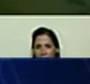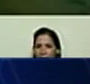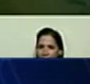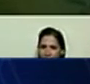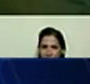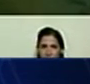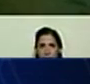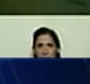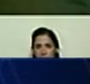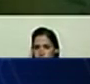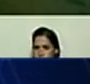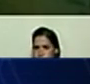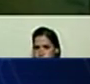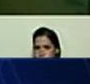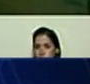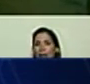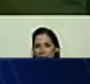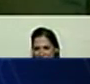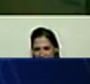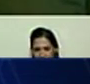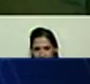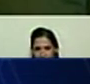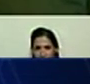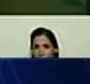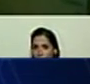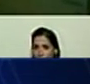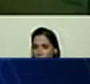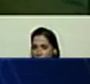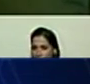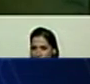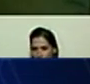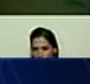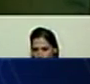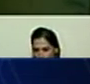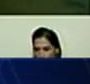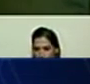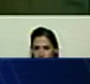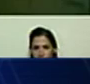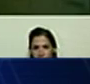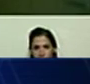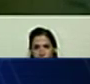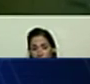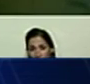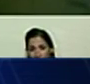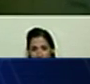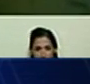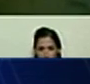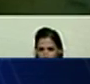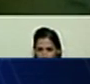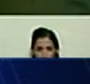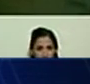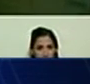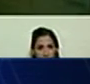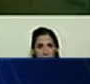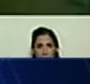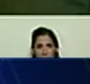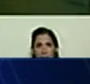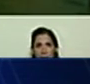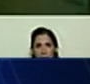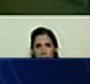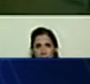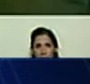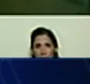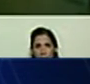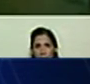alcanzar sus fines políticos. Ignoran que las luchas de independencia han amenazado siempre